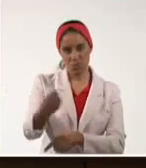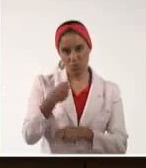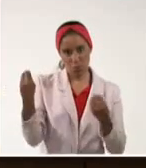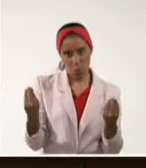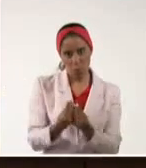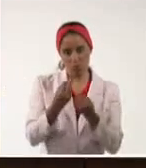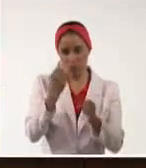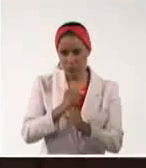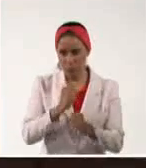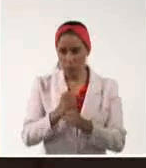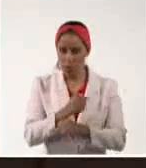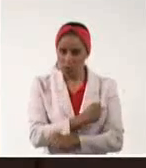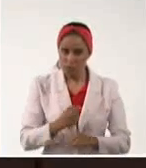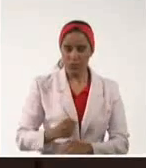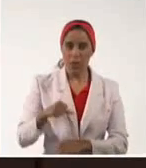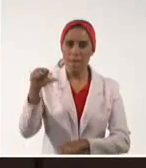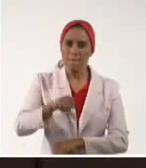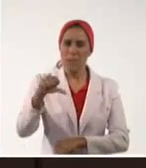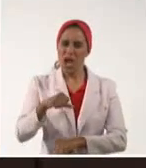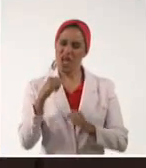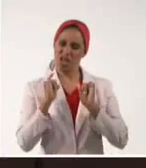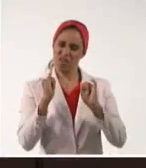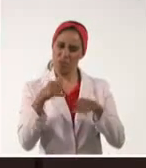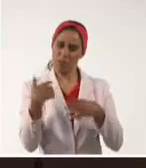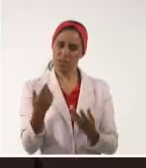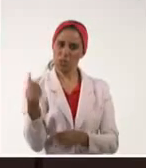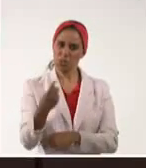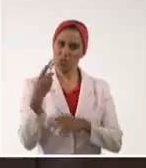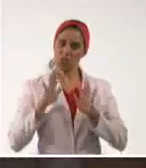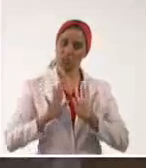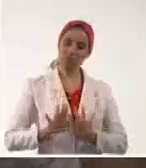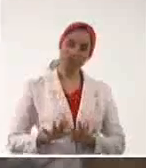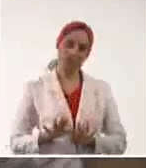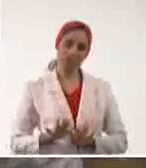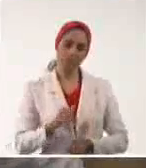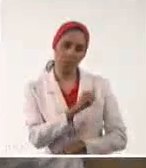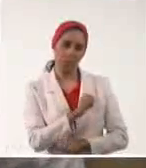muy mala noticia sería quedarnos paralizados o insistir en